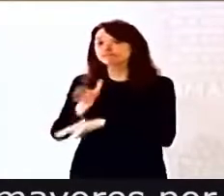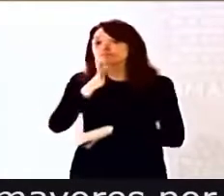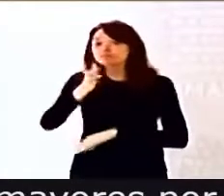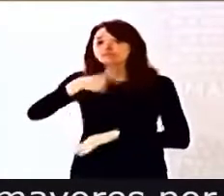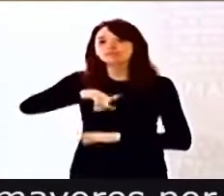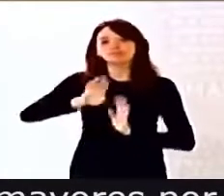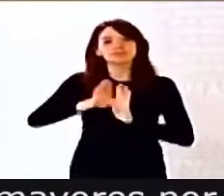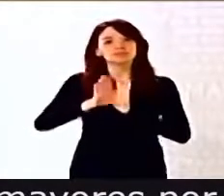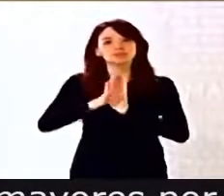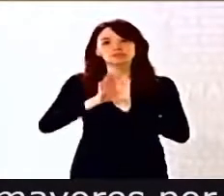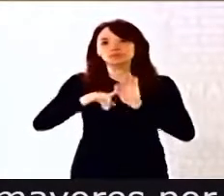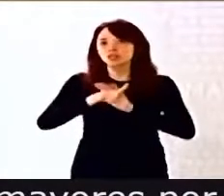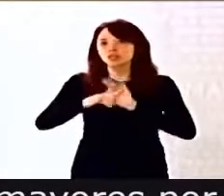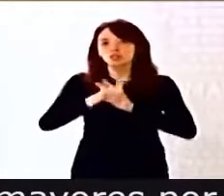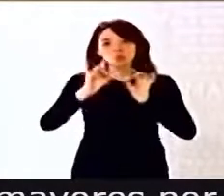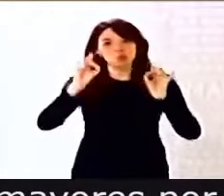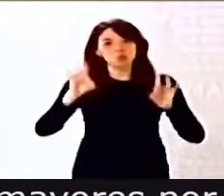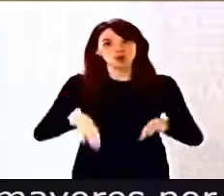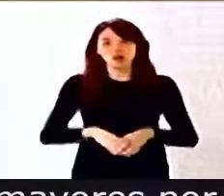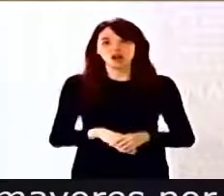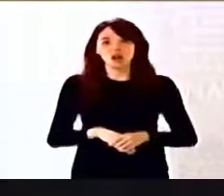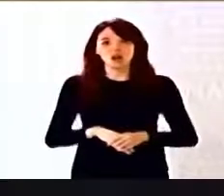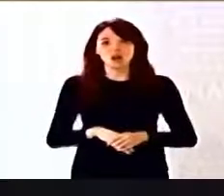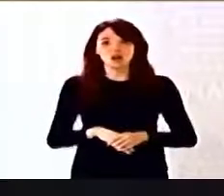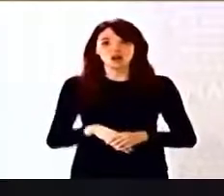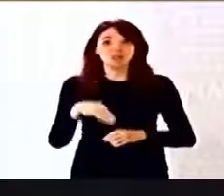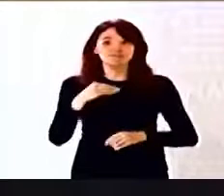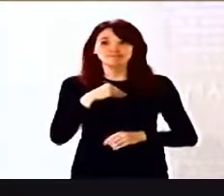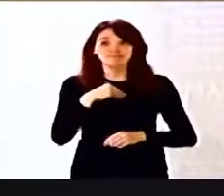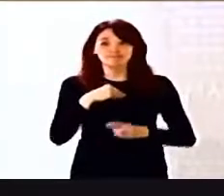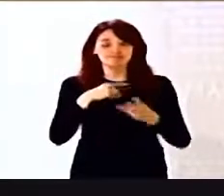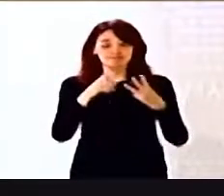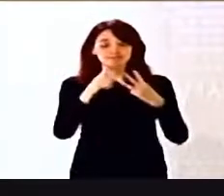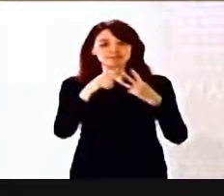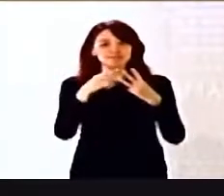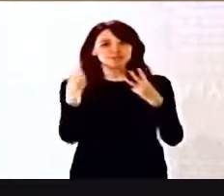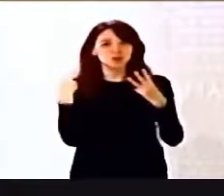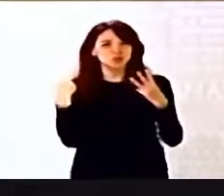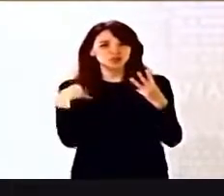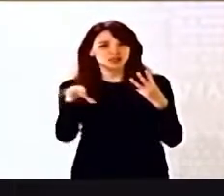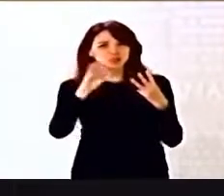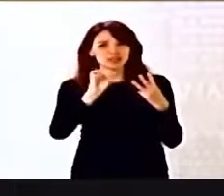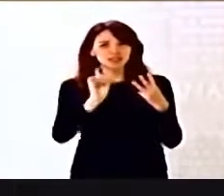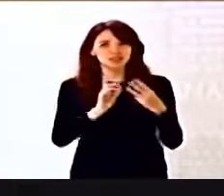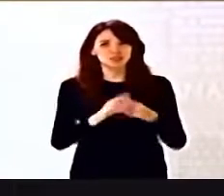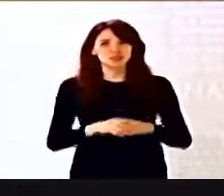actuación. Y lamento comunicarle que no he entendido la segunda pregunta.